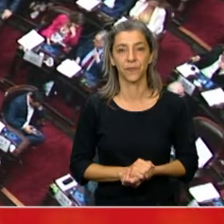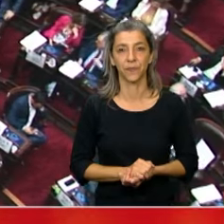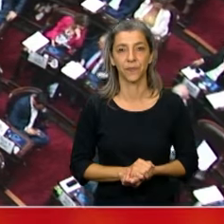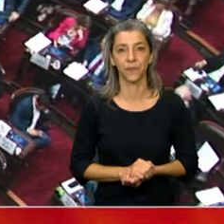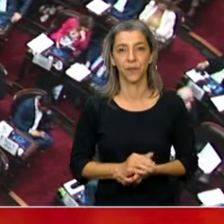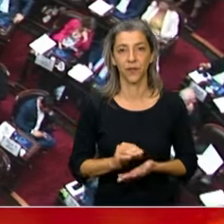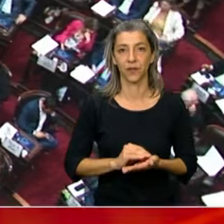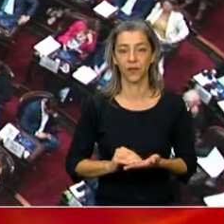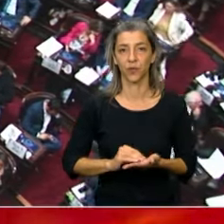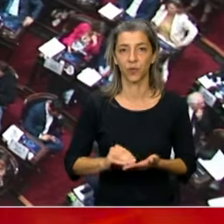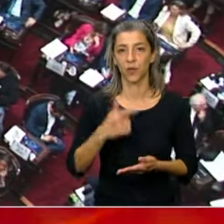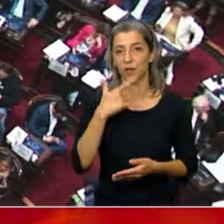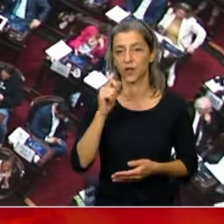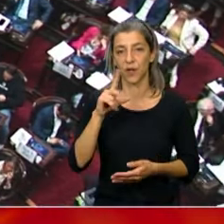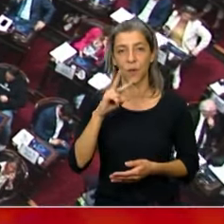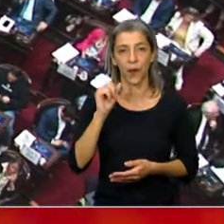diputado Sebastián